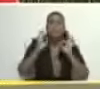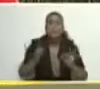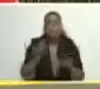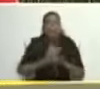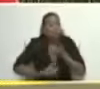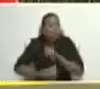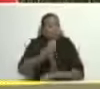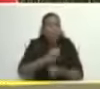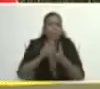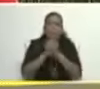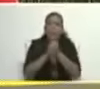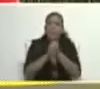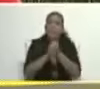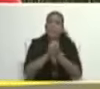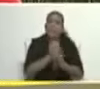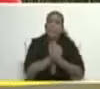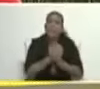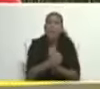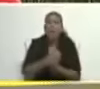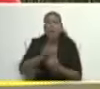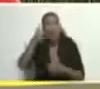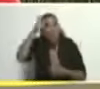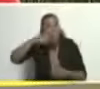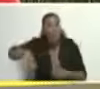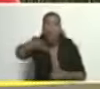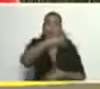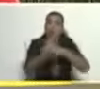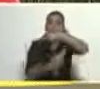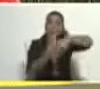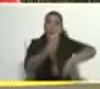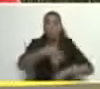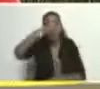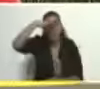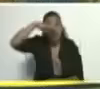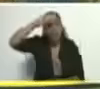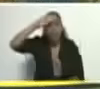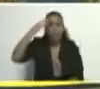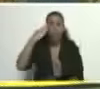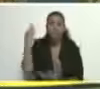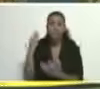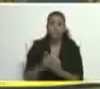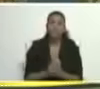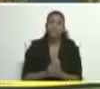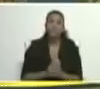solidaridad, nuestra amistad y nuestro amor por el pueblo de Cuba y la revolución cubana.